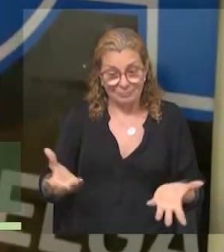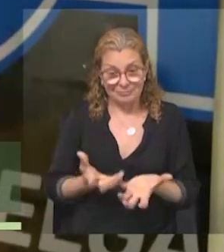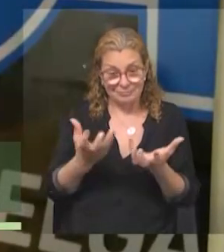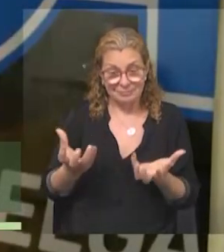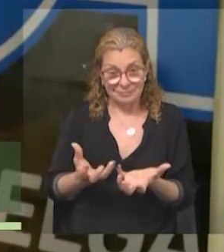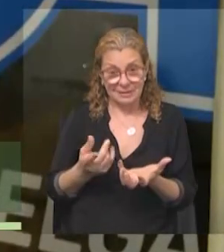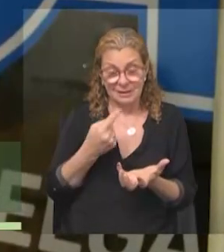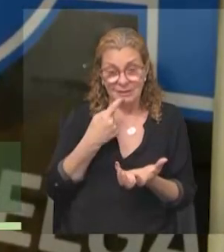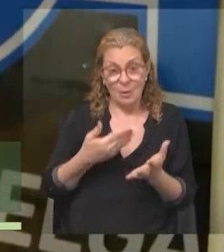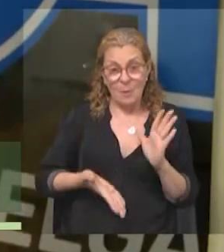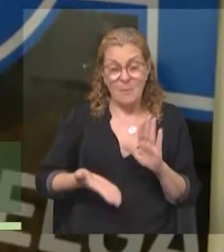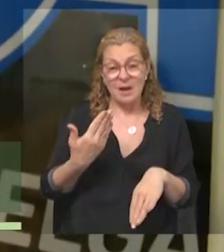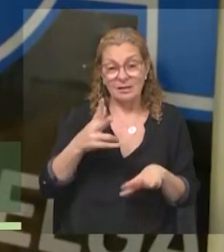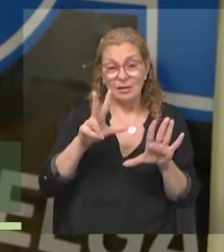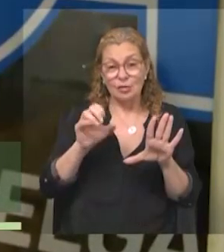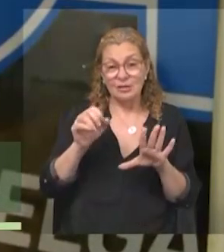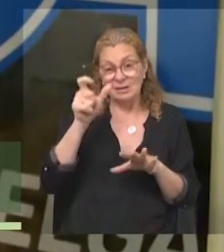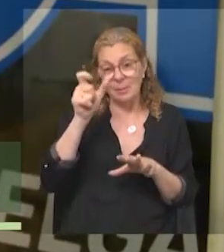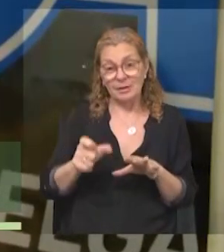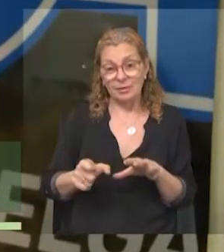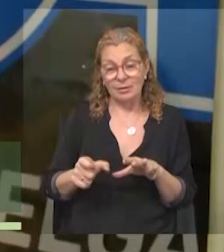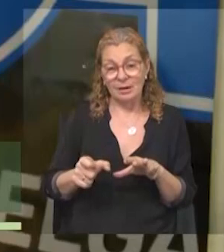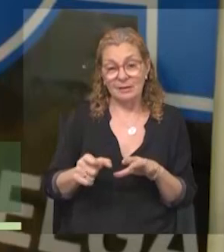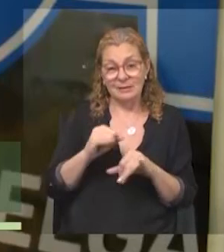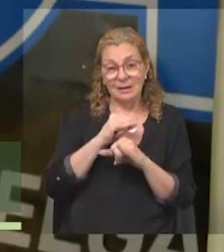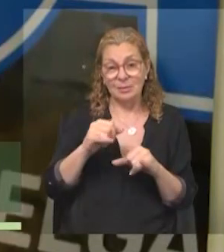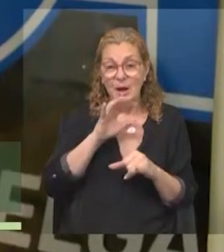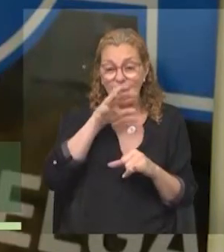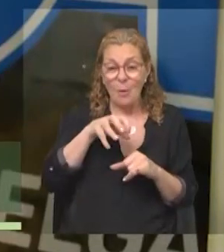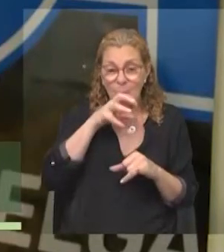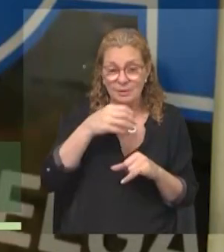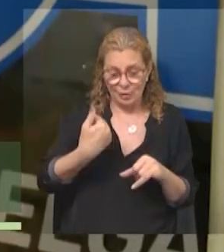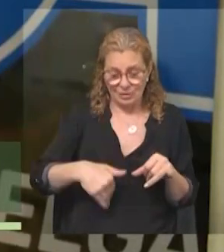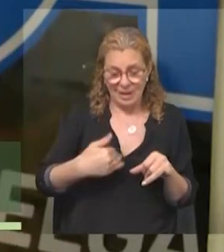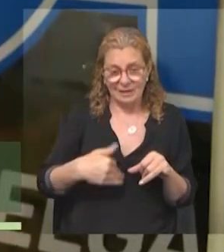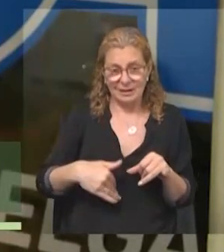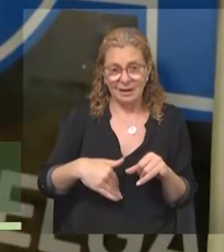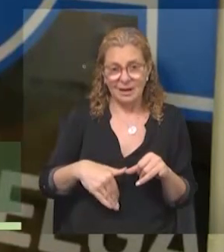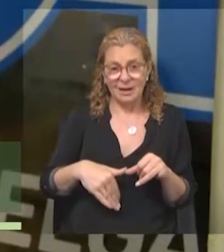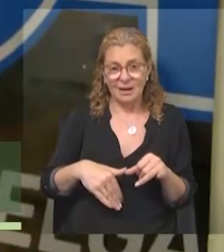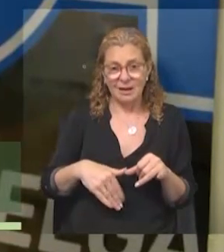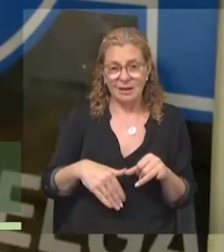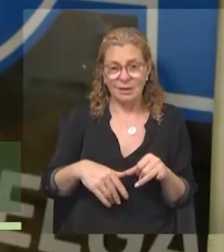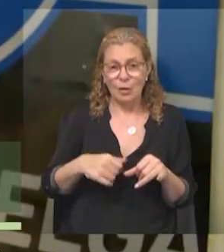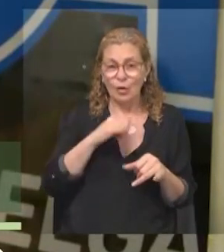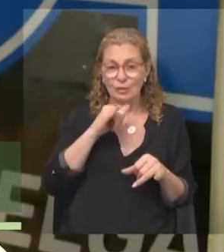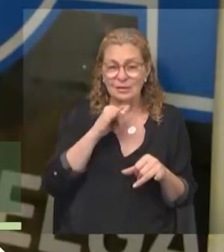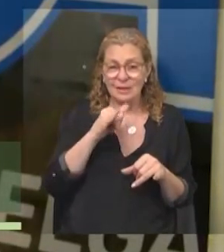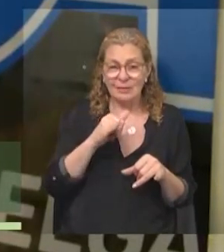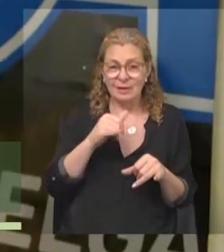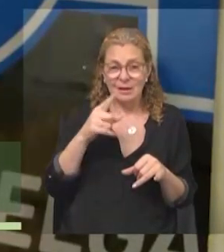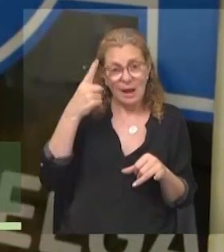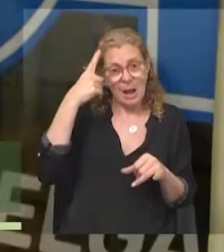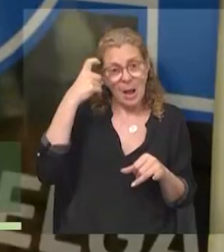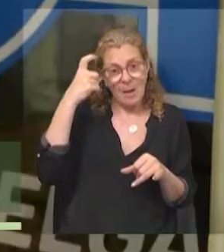provocó que más de 80 personas Eh bueno terminaran con vómitos con diarrea daban testimonio de lo que fue la experiencia